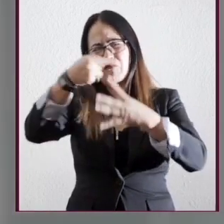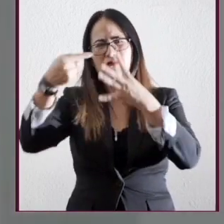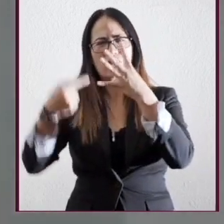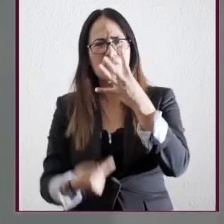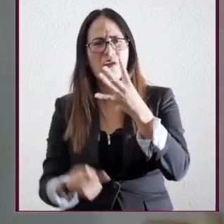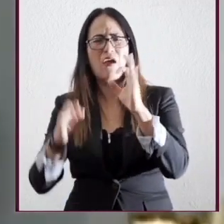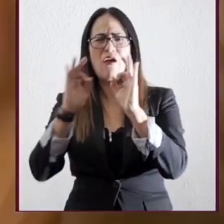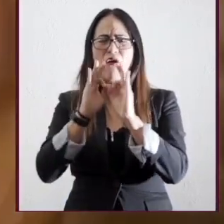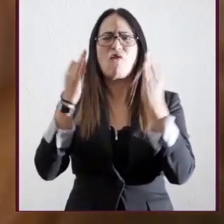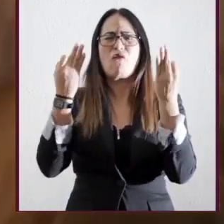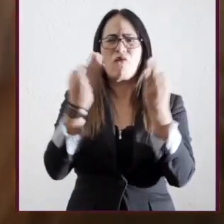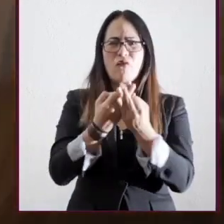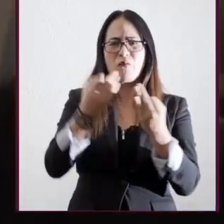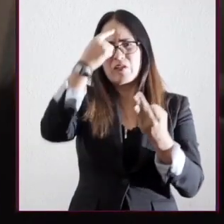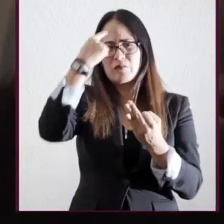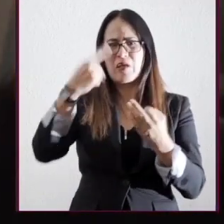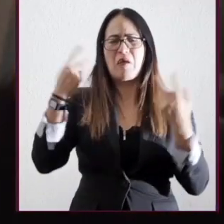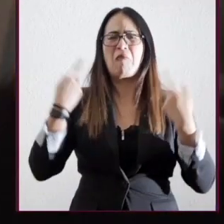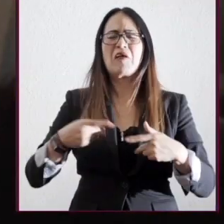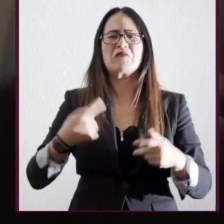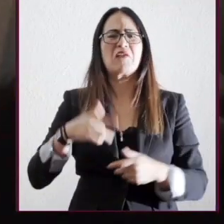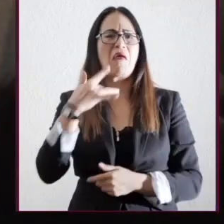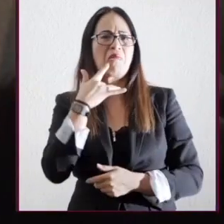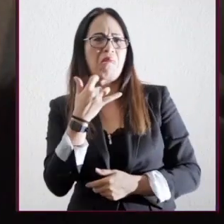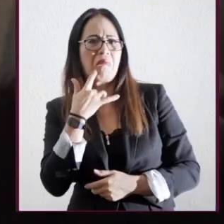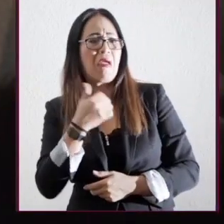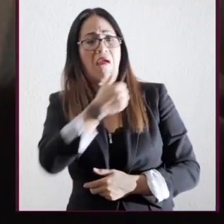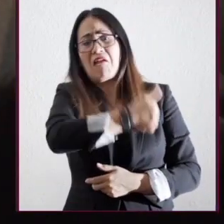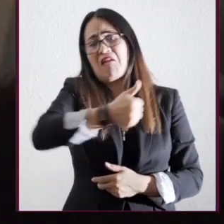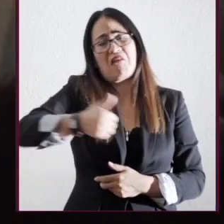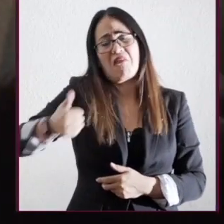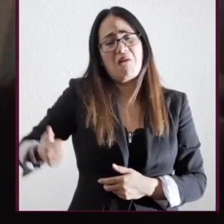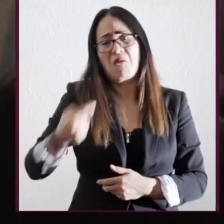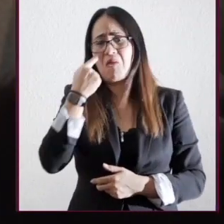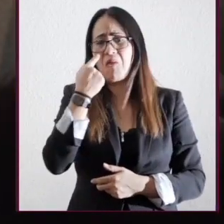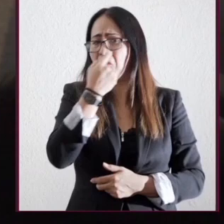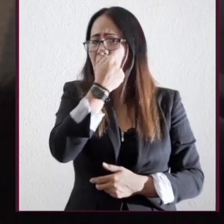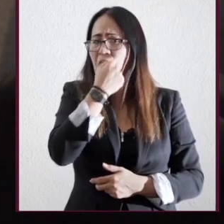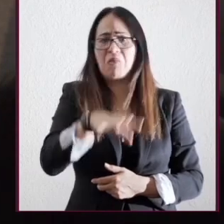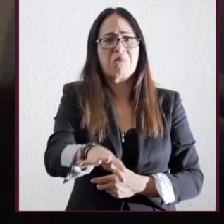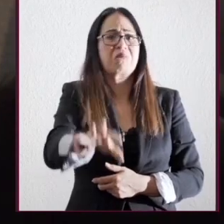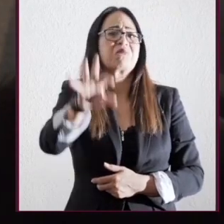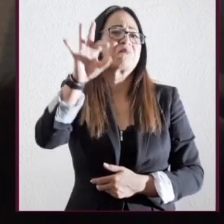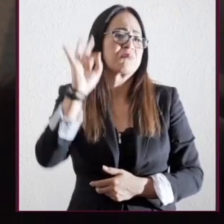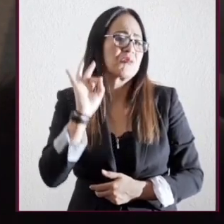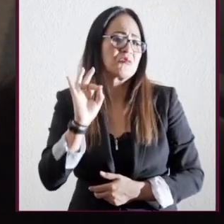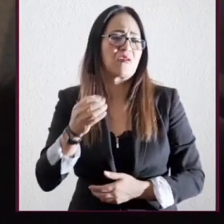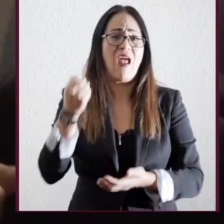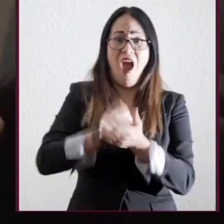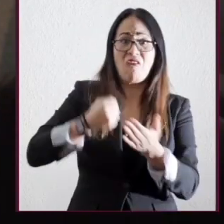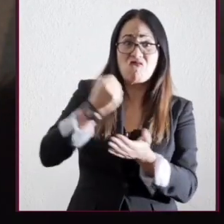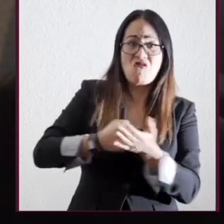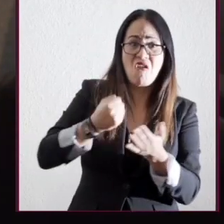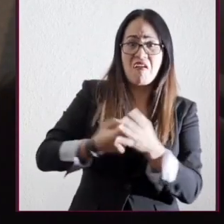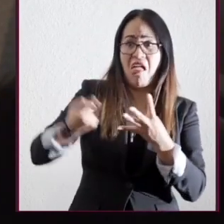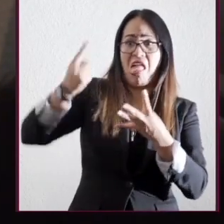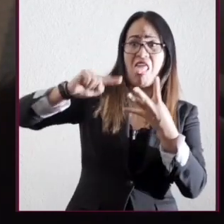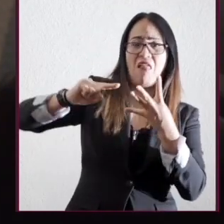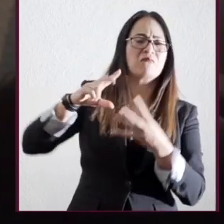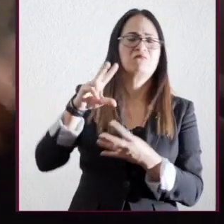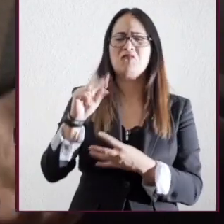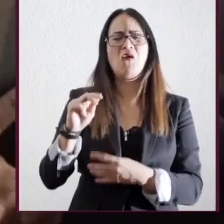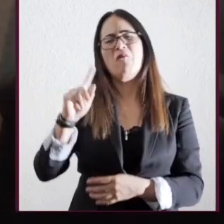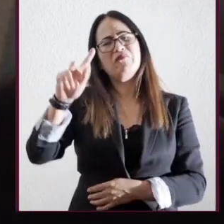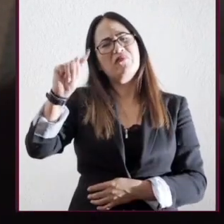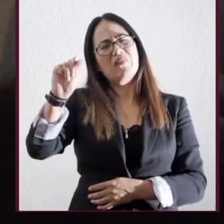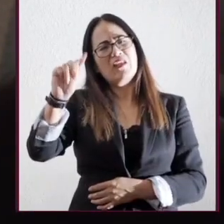opciones que una persona tiene para entretenerse dependen de uno mismo. O sea, no tendríamos por qué delegar a la televisión